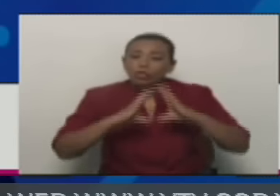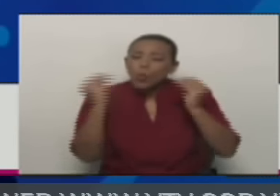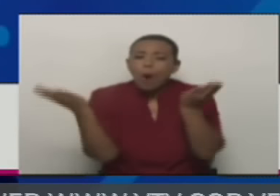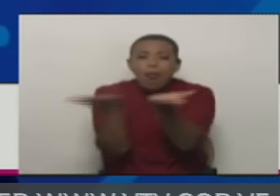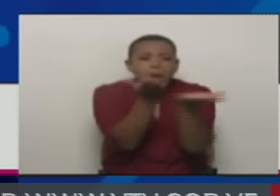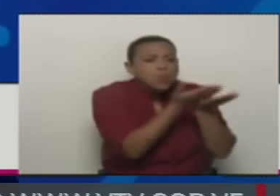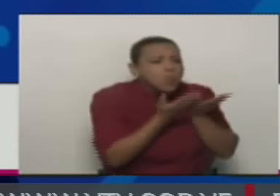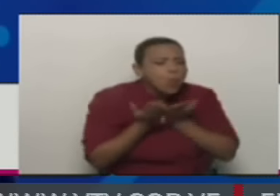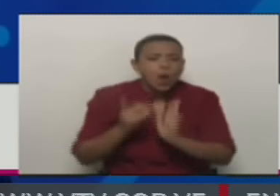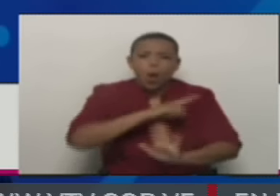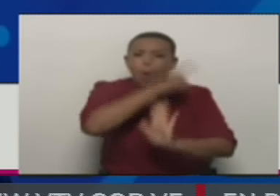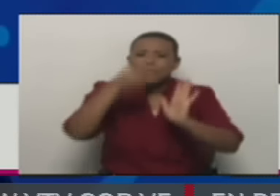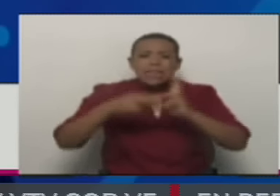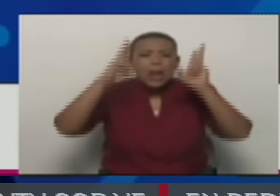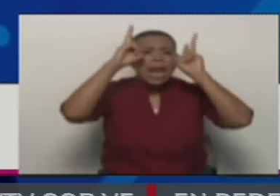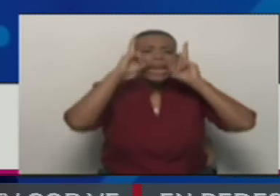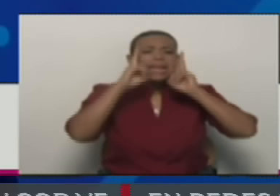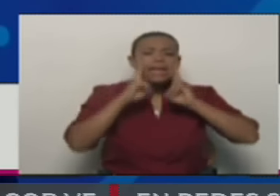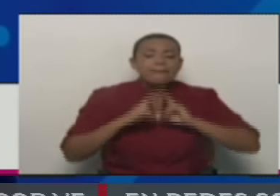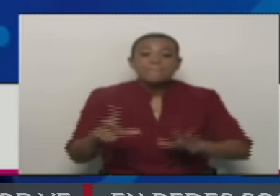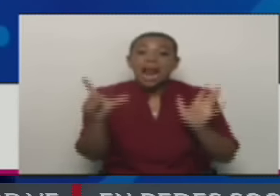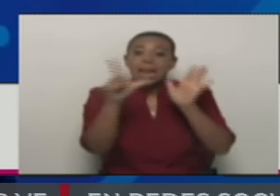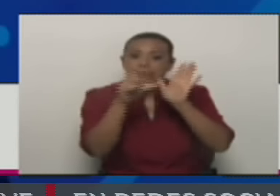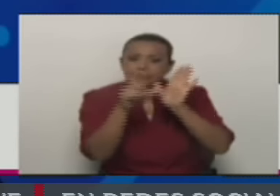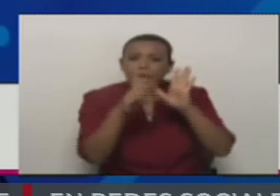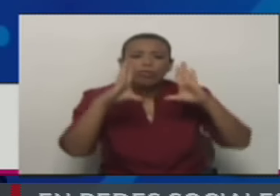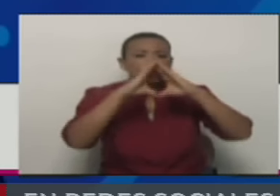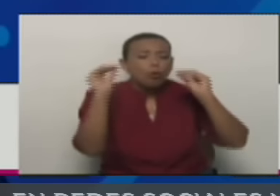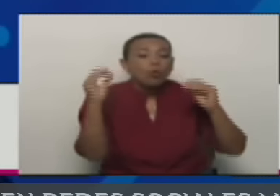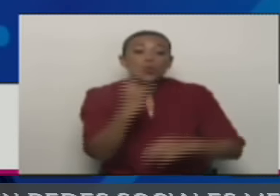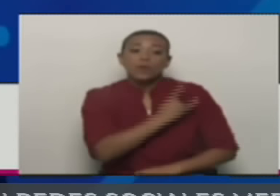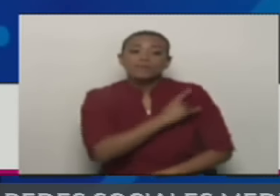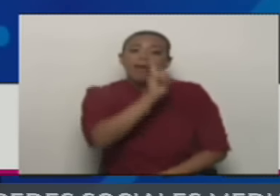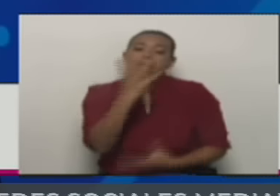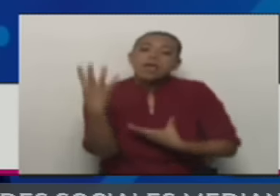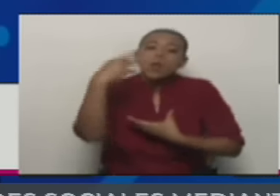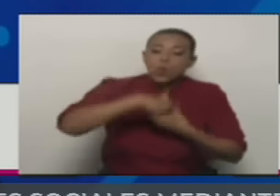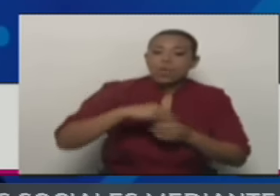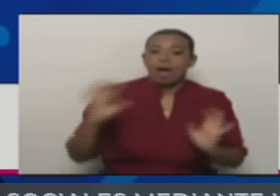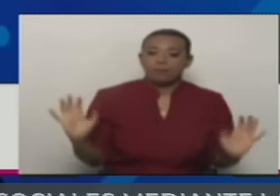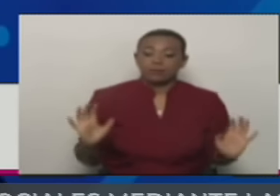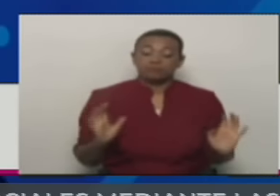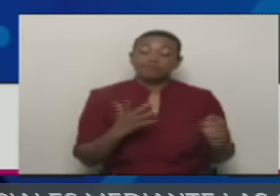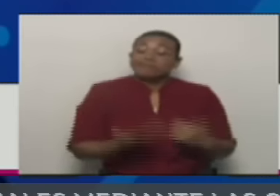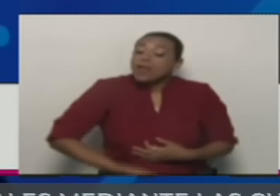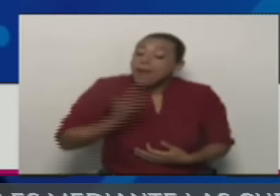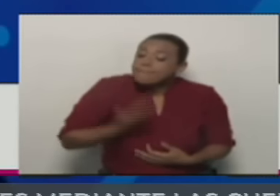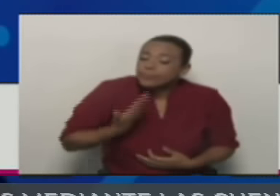escuelas, todos los liceos y todas las universidades del país. Dos elementos clave.